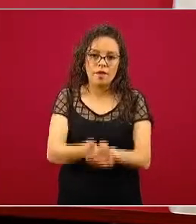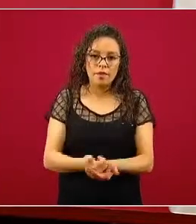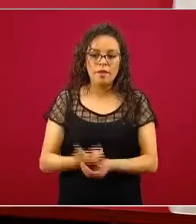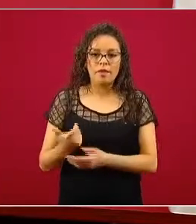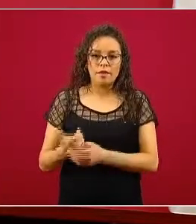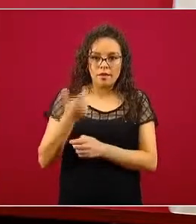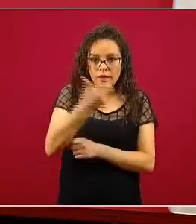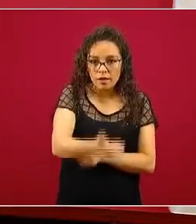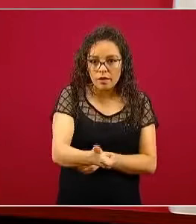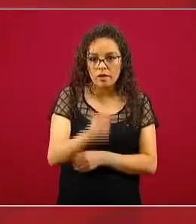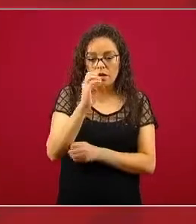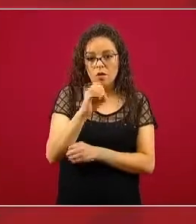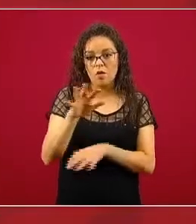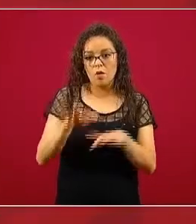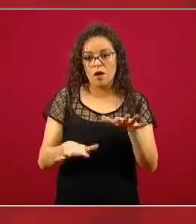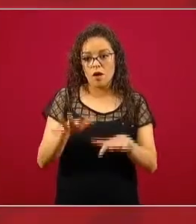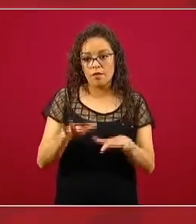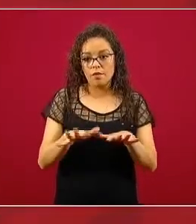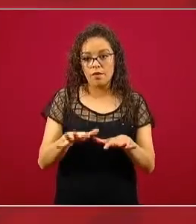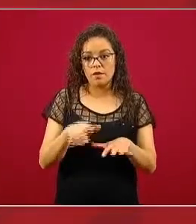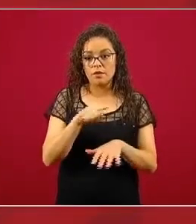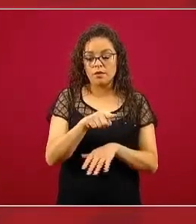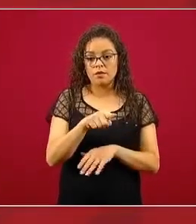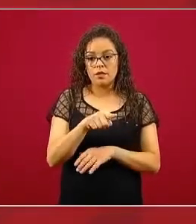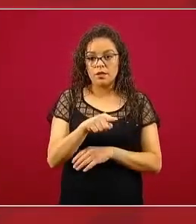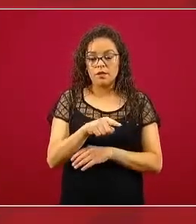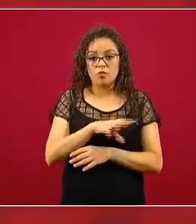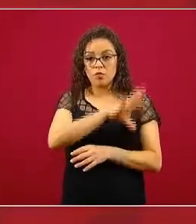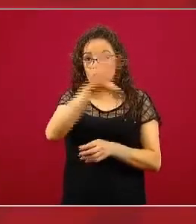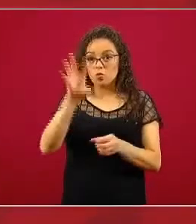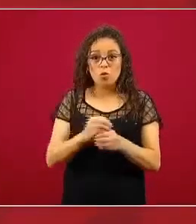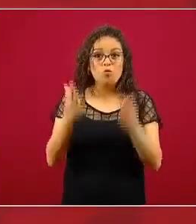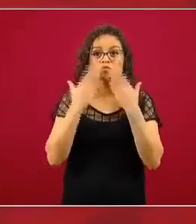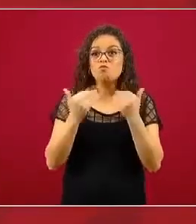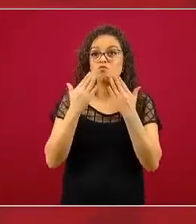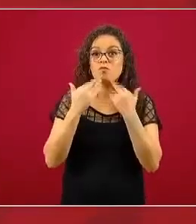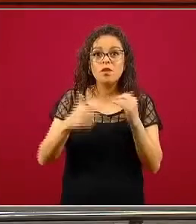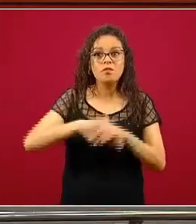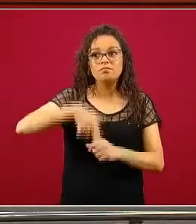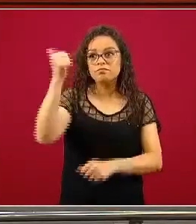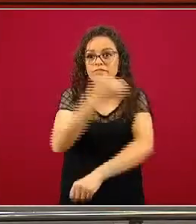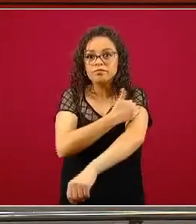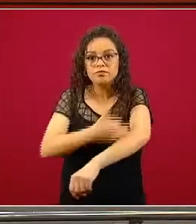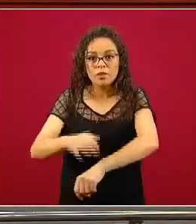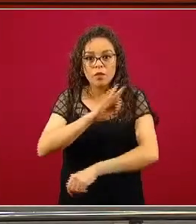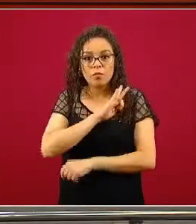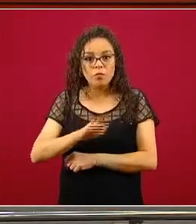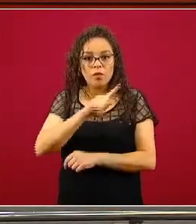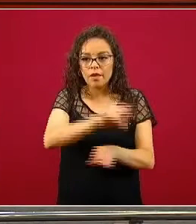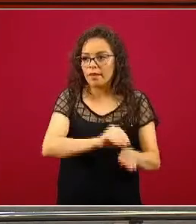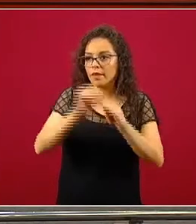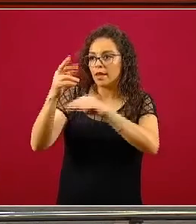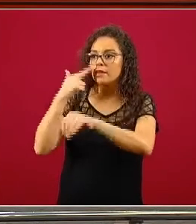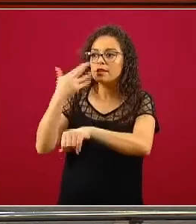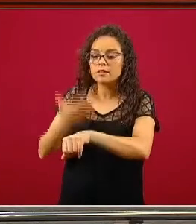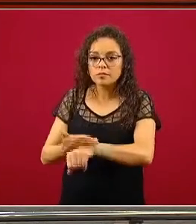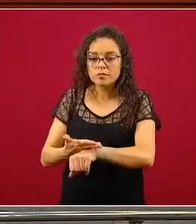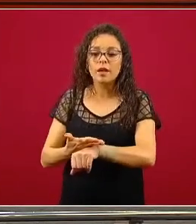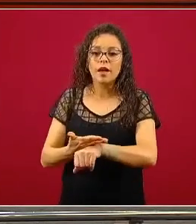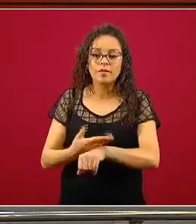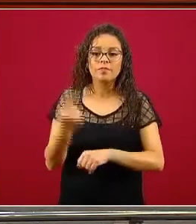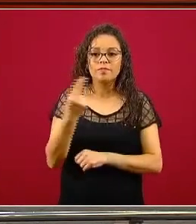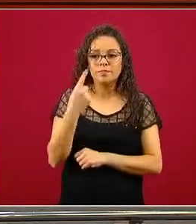apoyo institucional. Cuando existe carencia absoluta de familiares que puedan hacerse cargo de los niños, se coordina para que